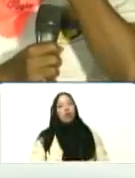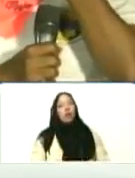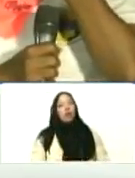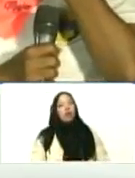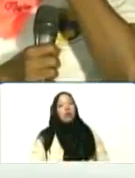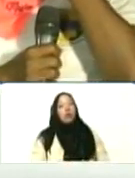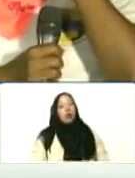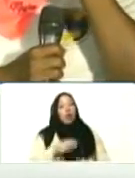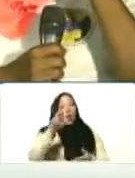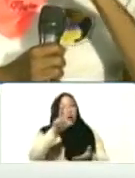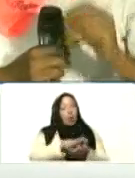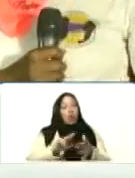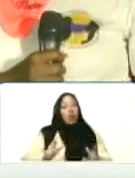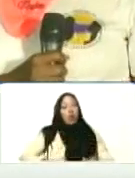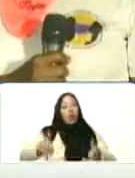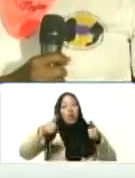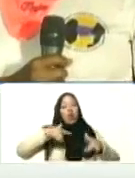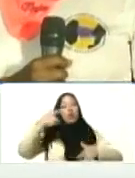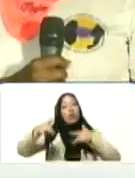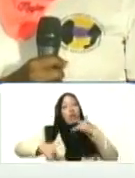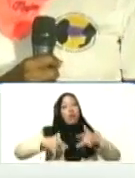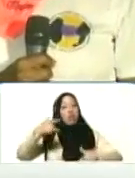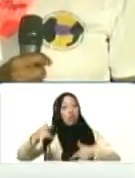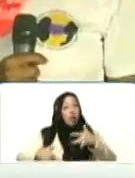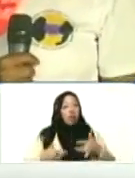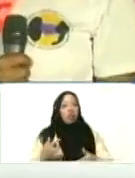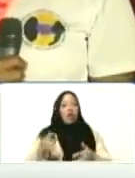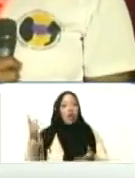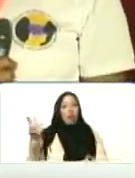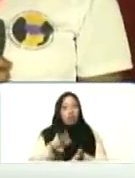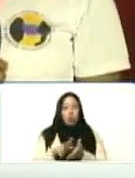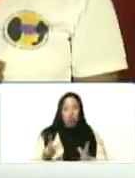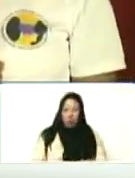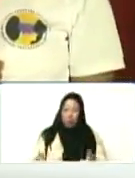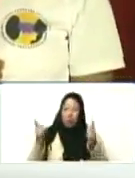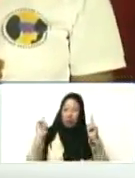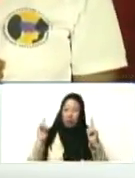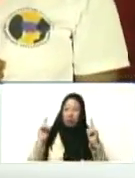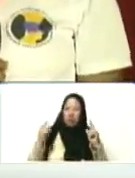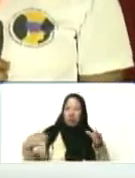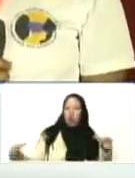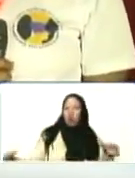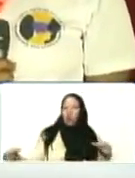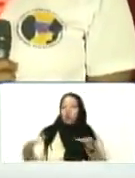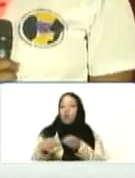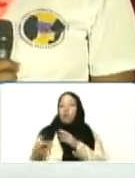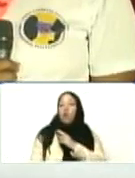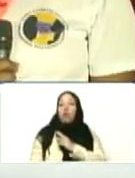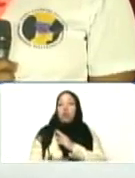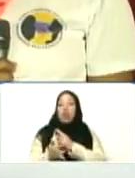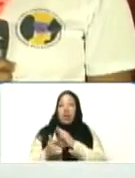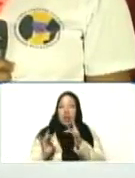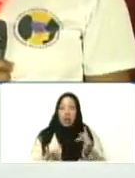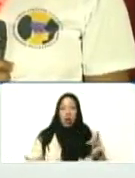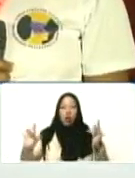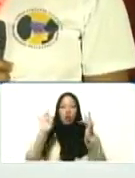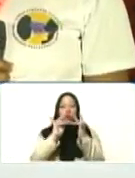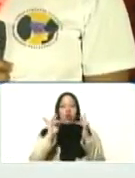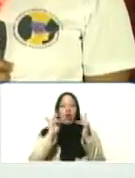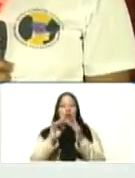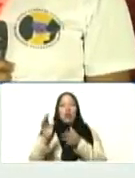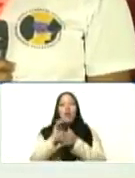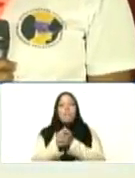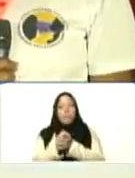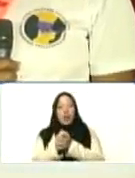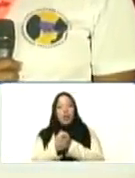la aprobación de las siguientes acciones. Uno, instalación de las mesas técnicas de enlace y alianza